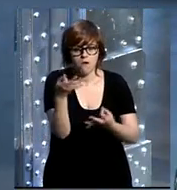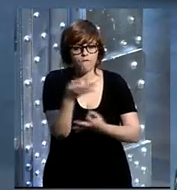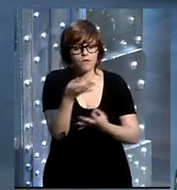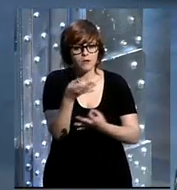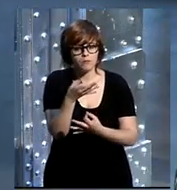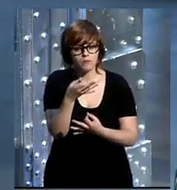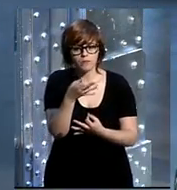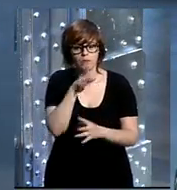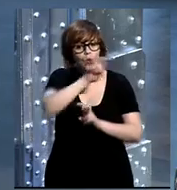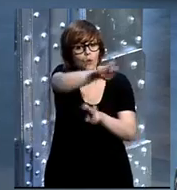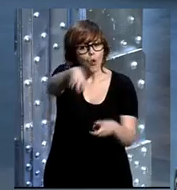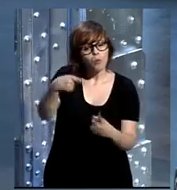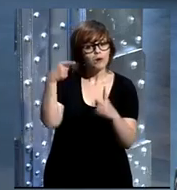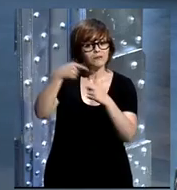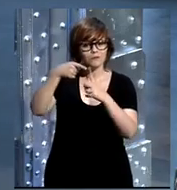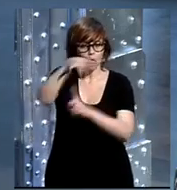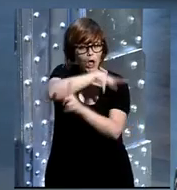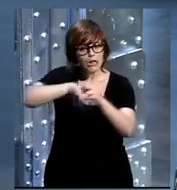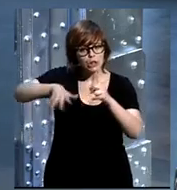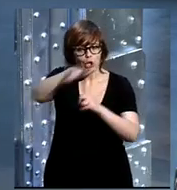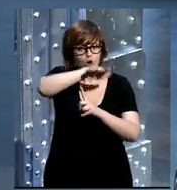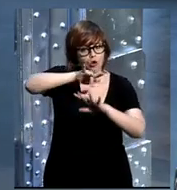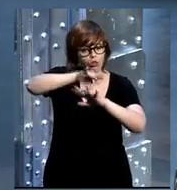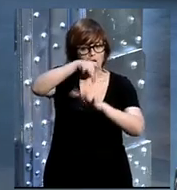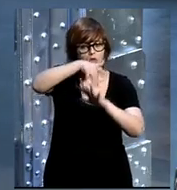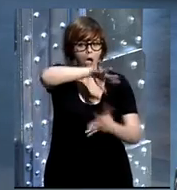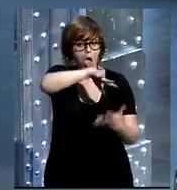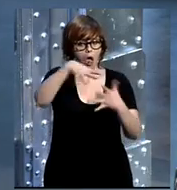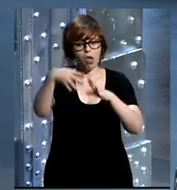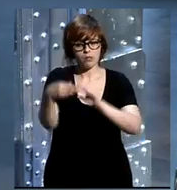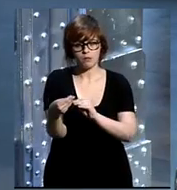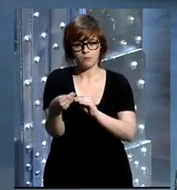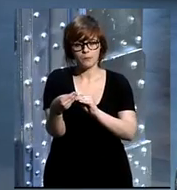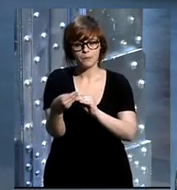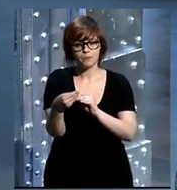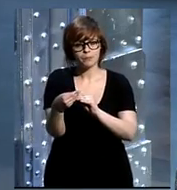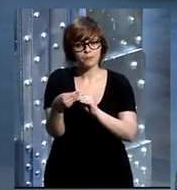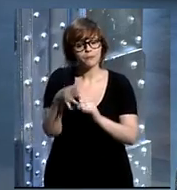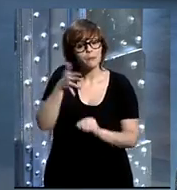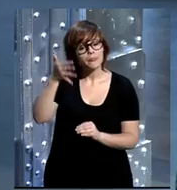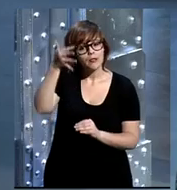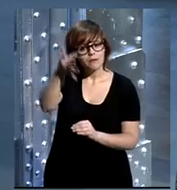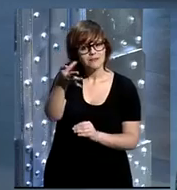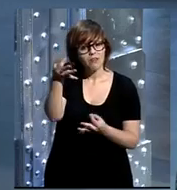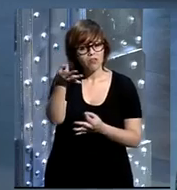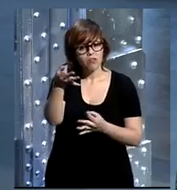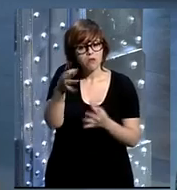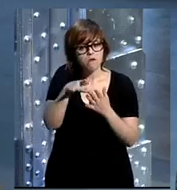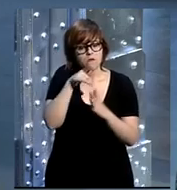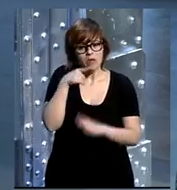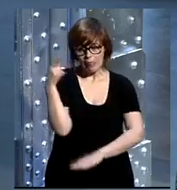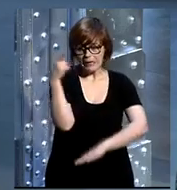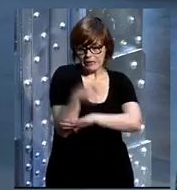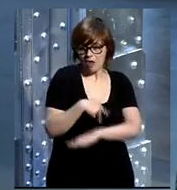fundamentalmente a un entorno digital, y además había que unificar porque hay distintas